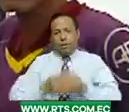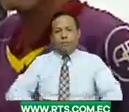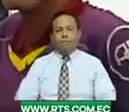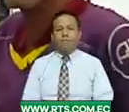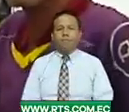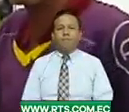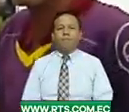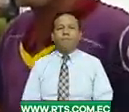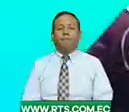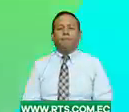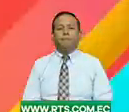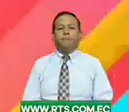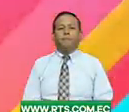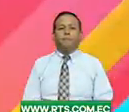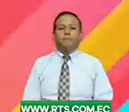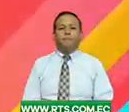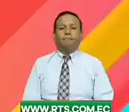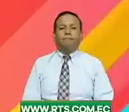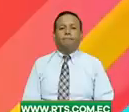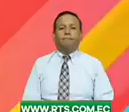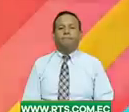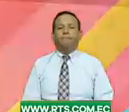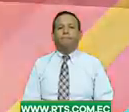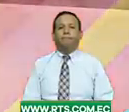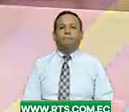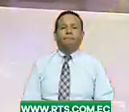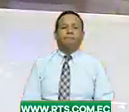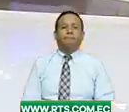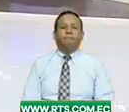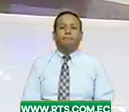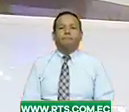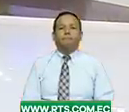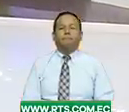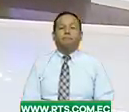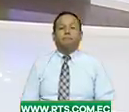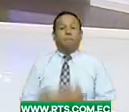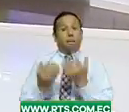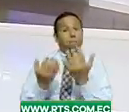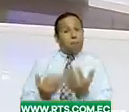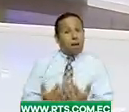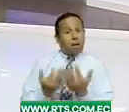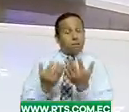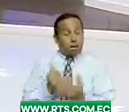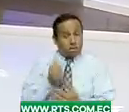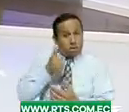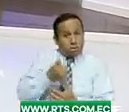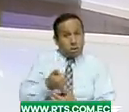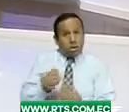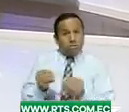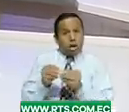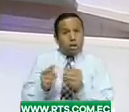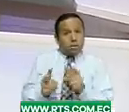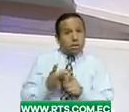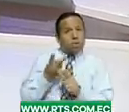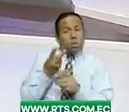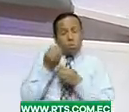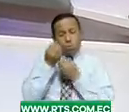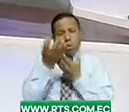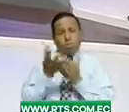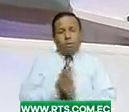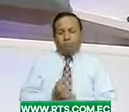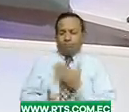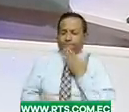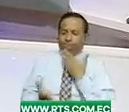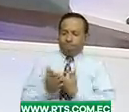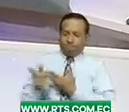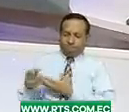Estaremos muy atentos de esta segunda entrega. Te agradecemos, Charlie, por este informe especial. Con esto nos vamos a un corte comercial, pero regresamos enseguida.